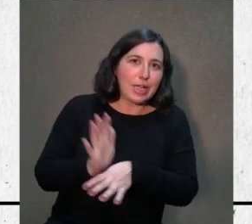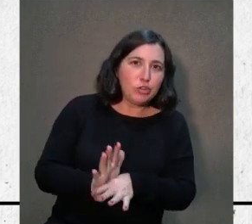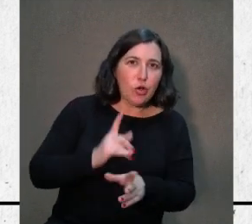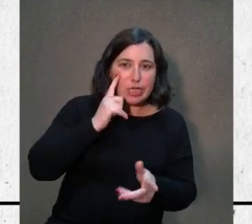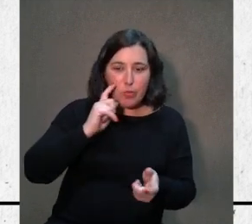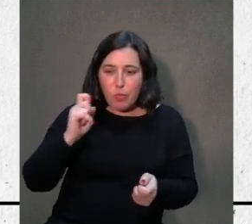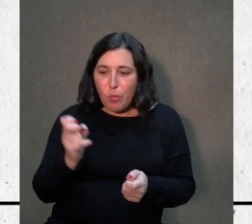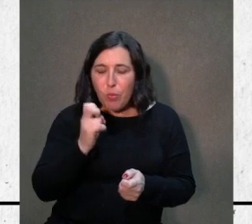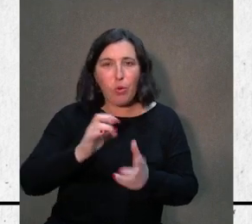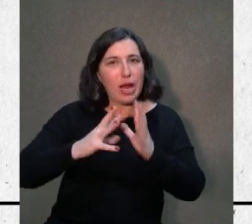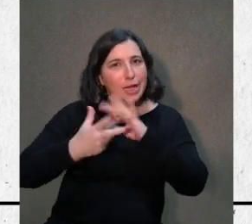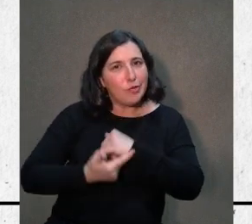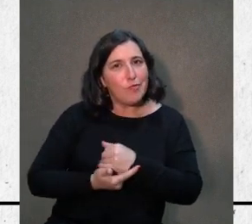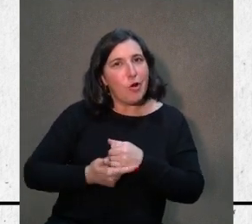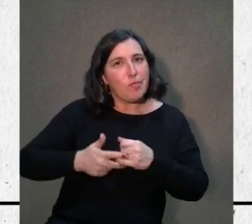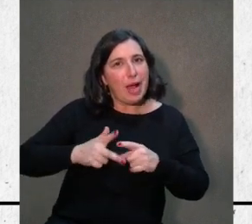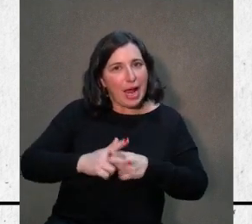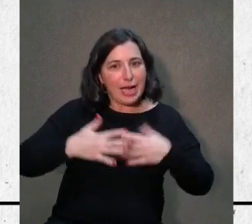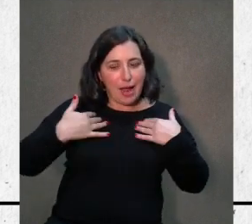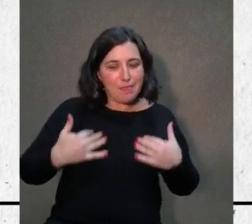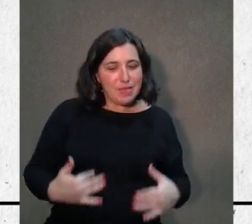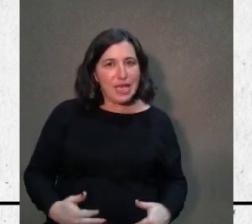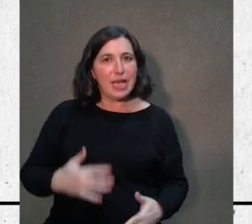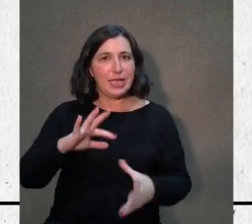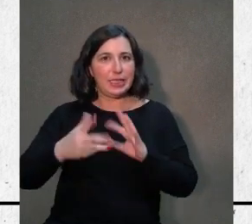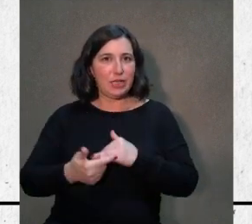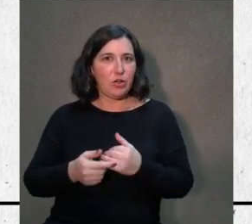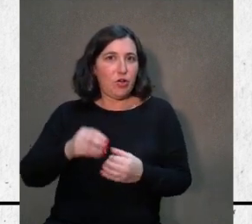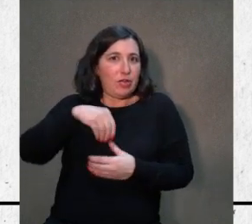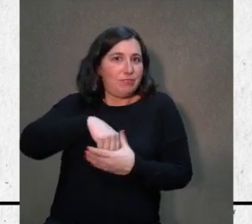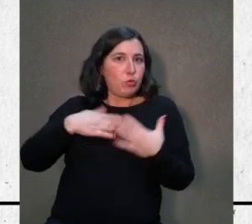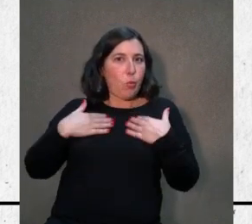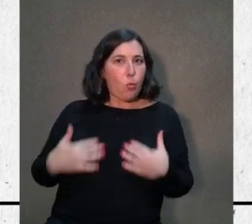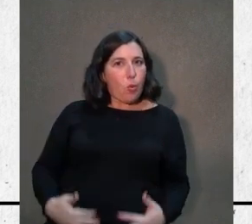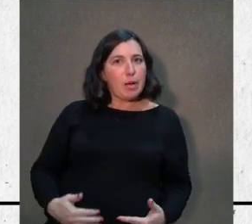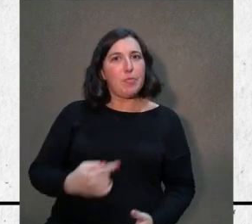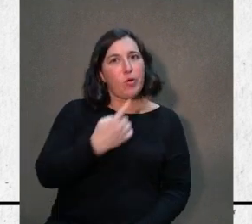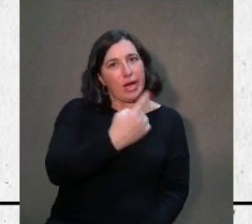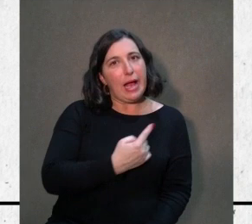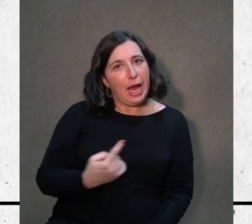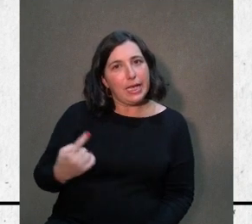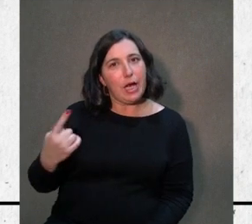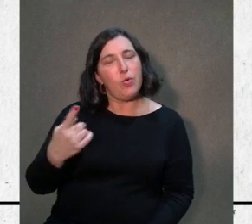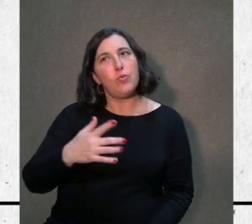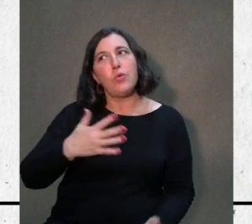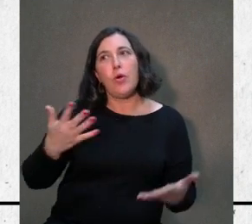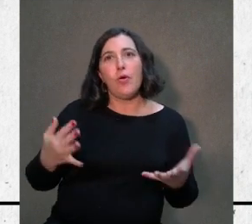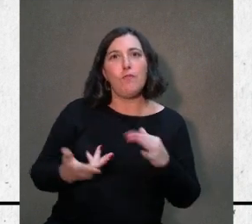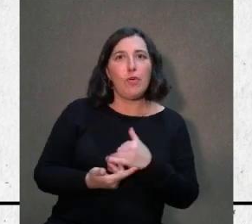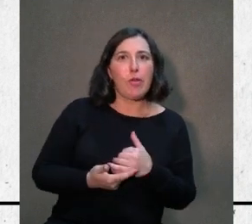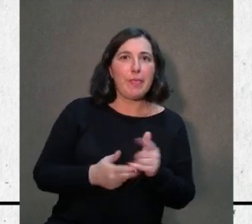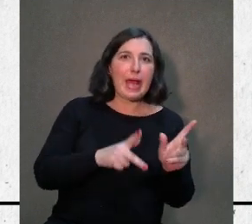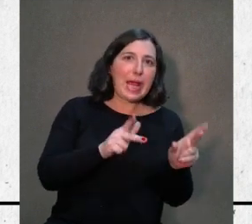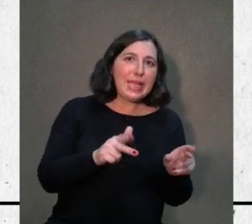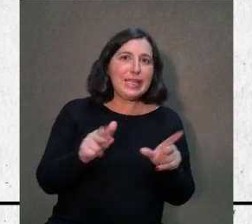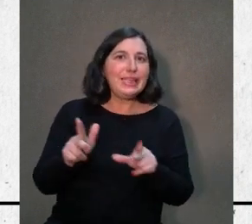actores, puliendo, entrenando nuestra herramienta, que con nosotros hacemos arte con nosotros, entonces cada uno va como,